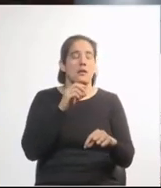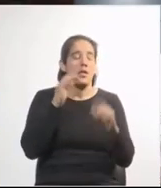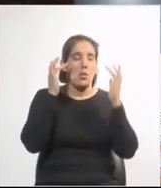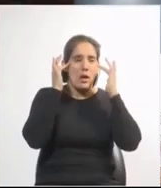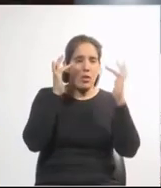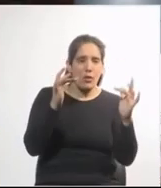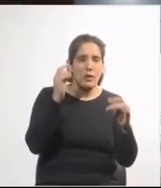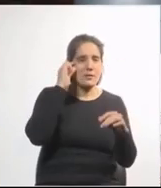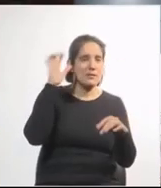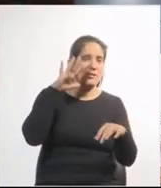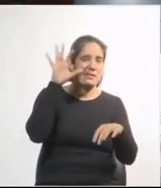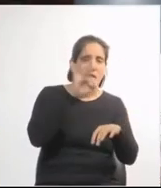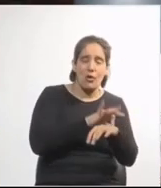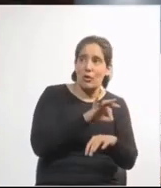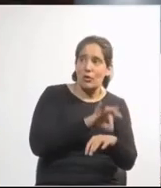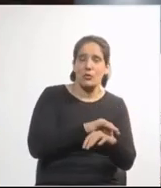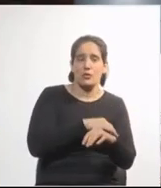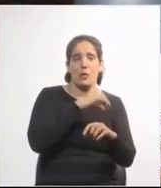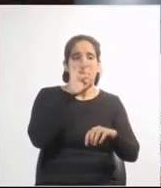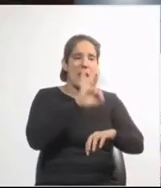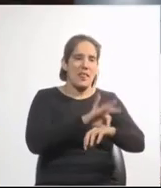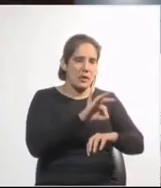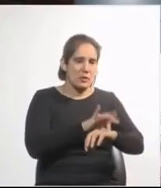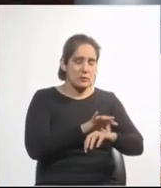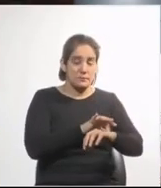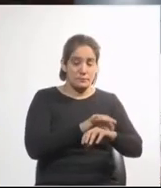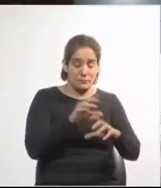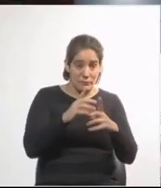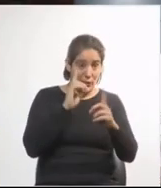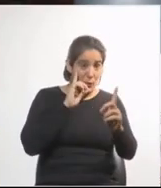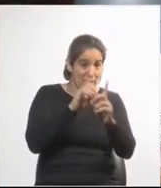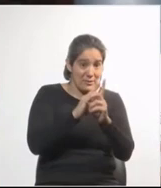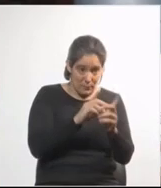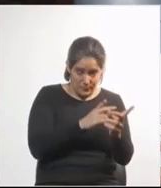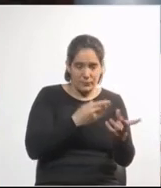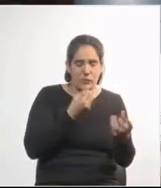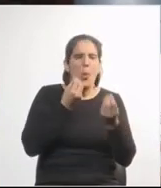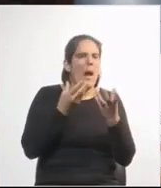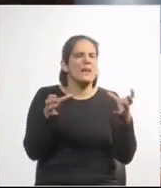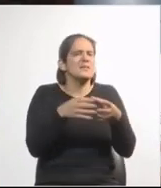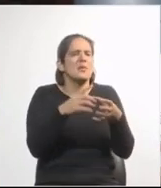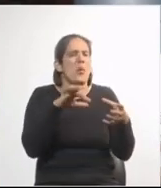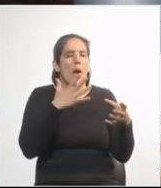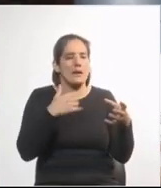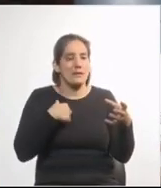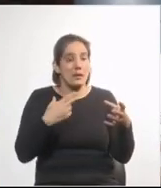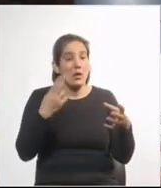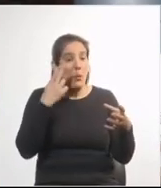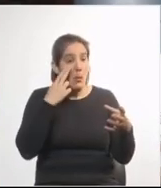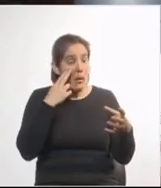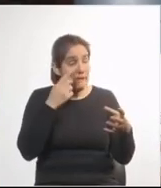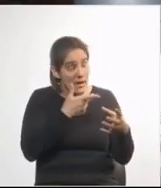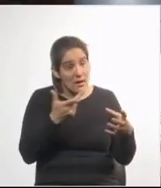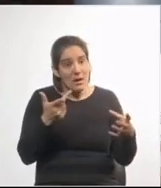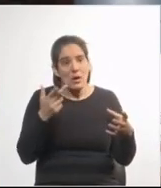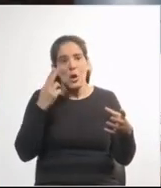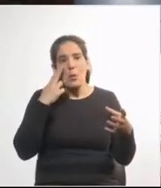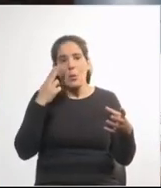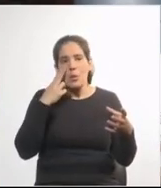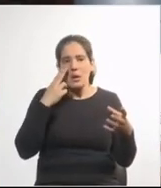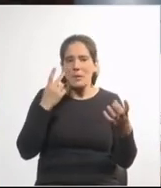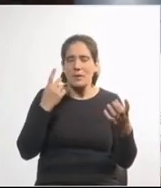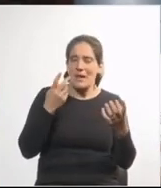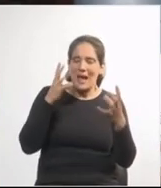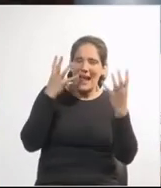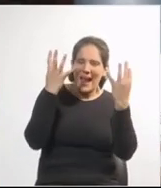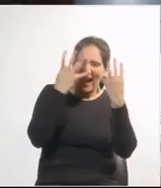que se unen para lograr un objetivo común. Dichos equipos tienen el propósito de abordar las dificultades desde una perspectiva